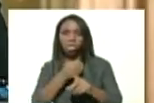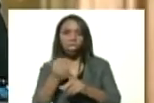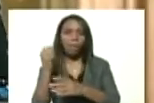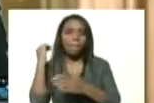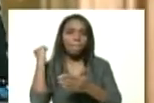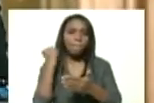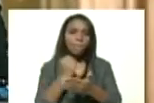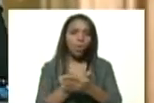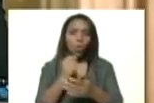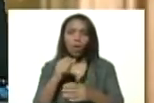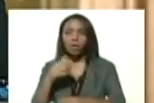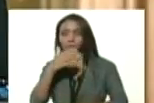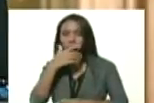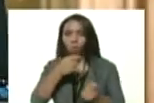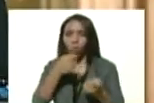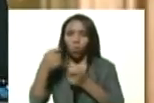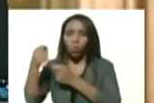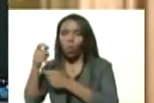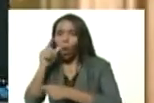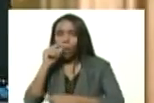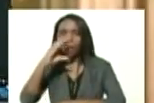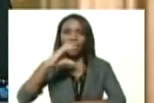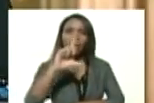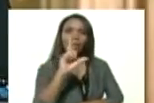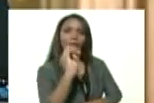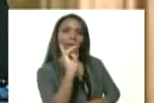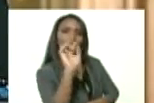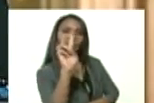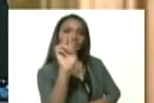y narcotraficantes clíver alcalá cordones